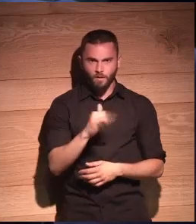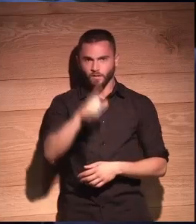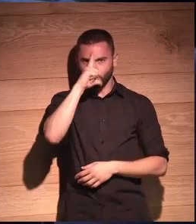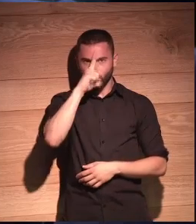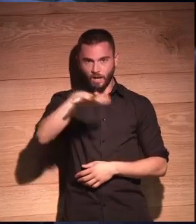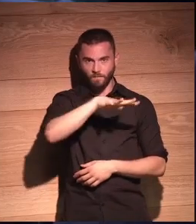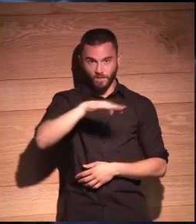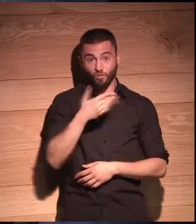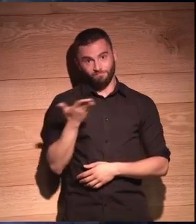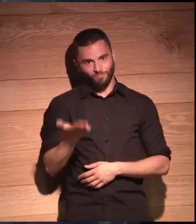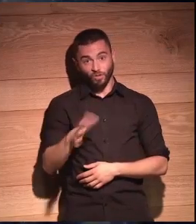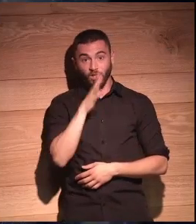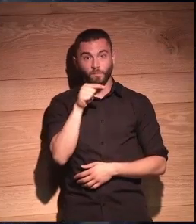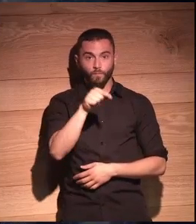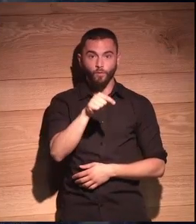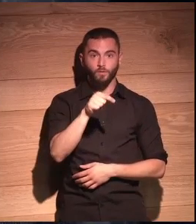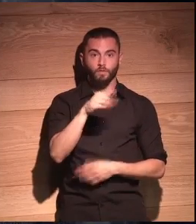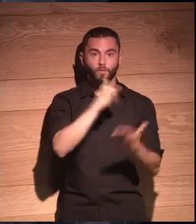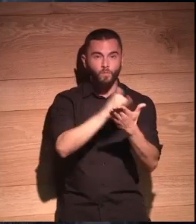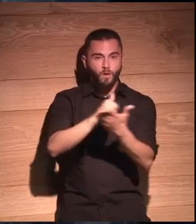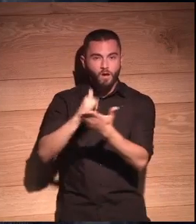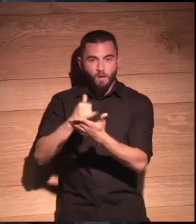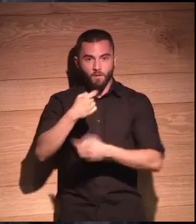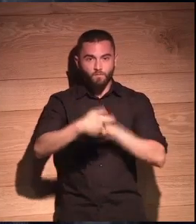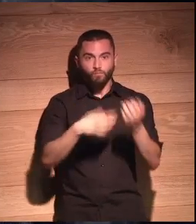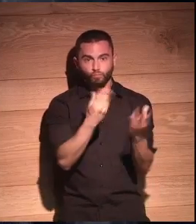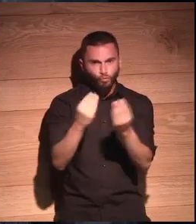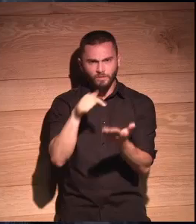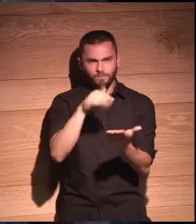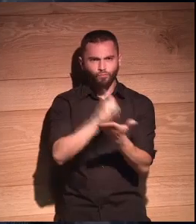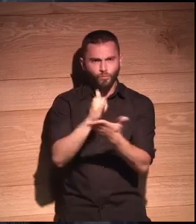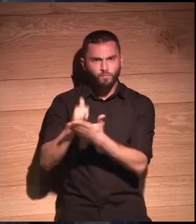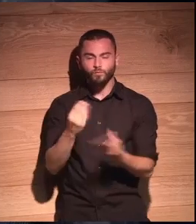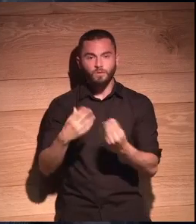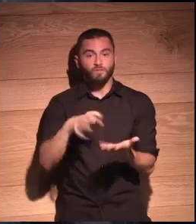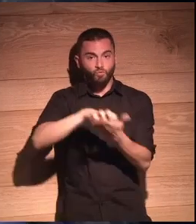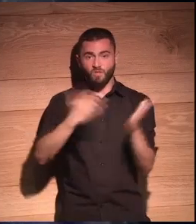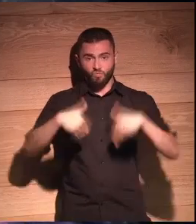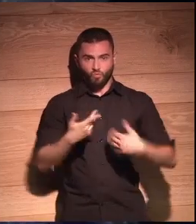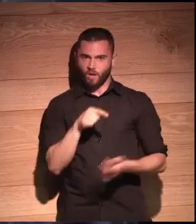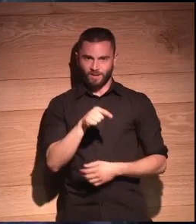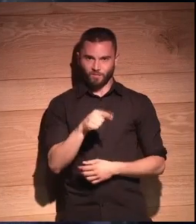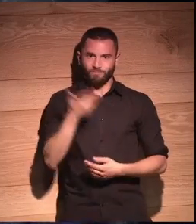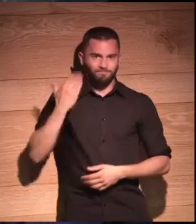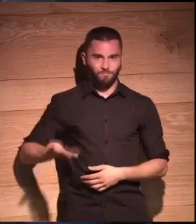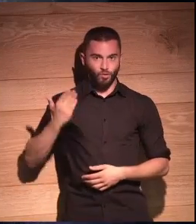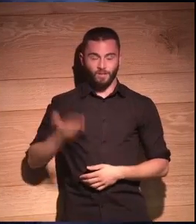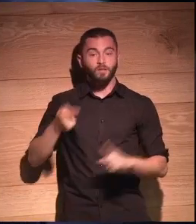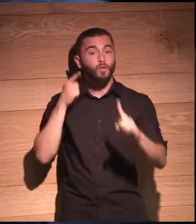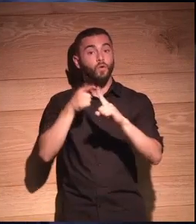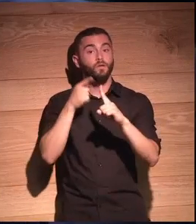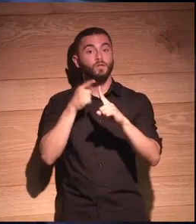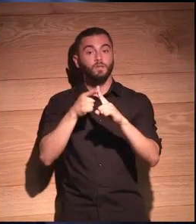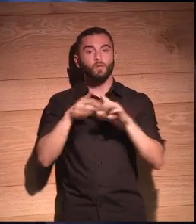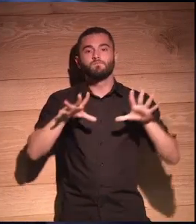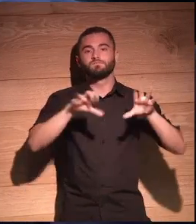es importante porque hay mucha experimentación que se va haciendo, y nadie duda que esto será fundamental para